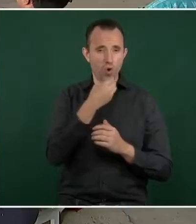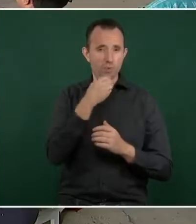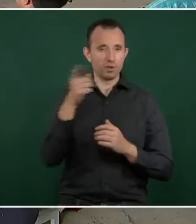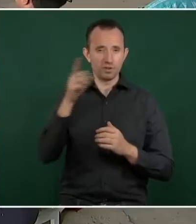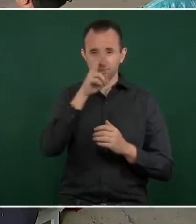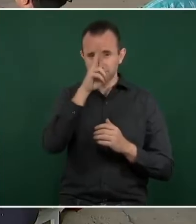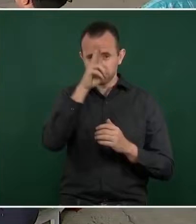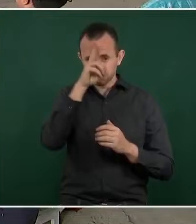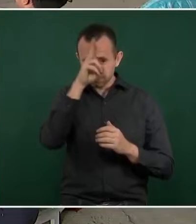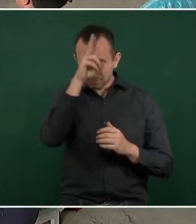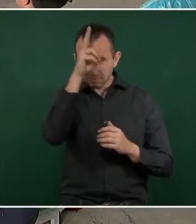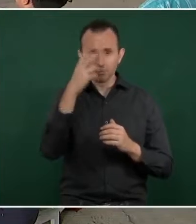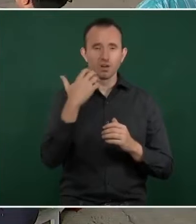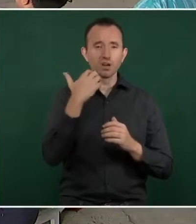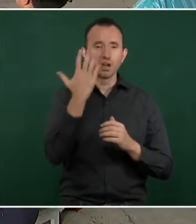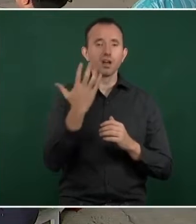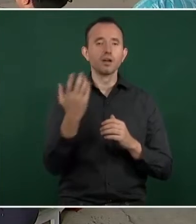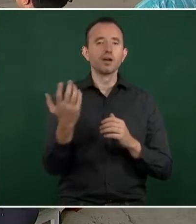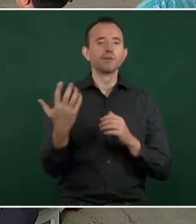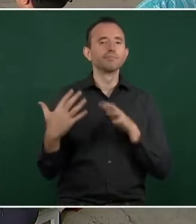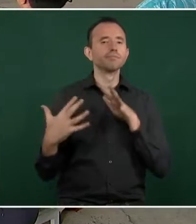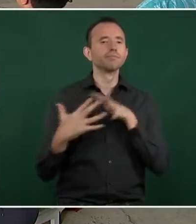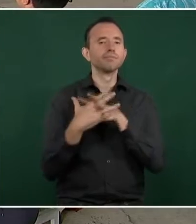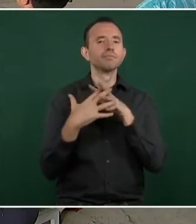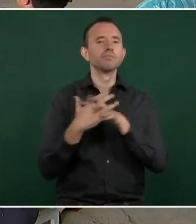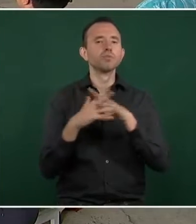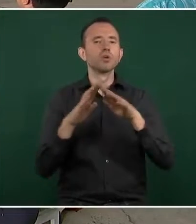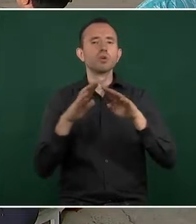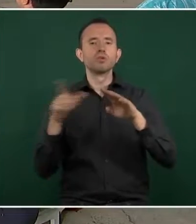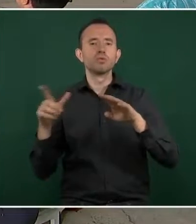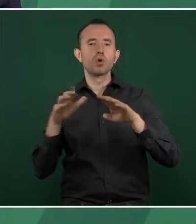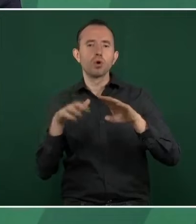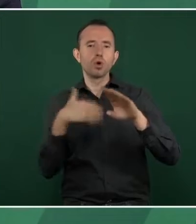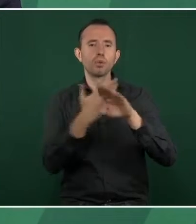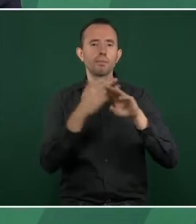a la delincuencia organizada,